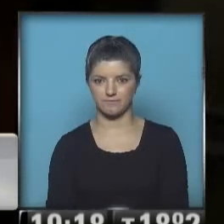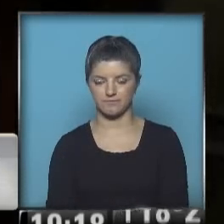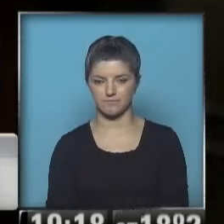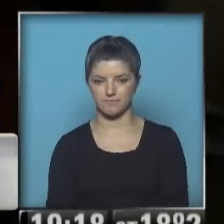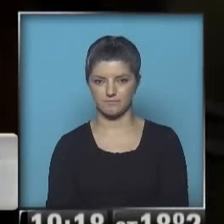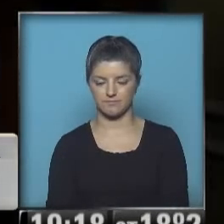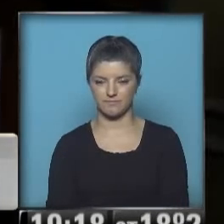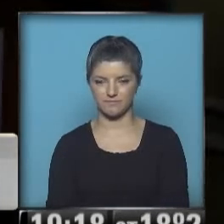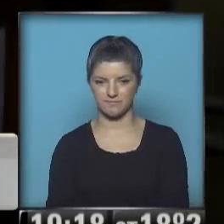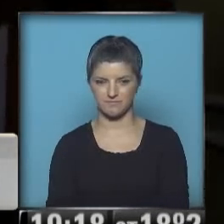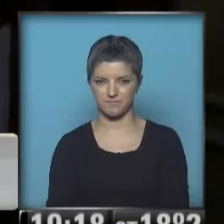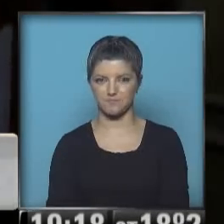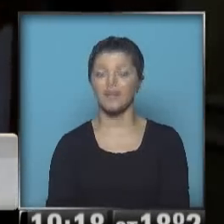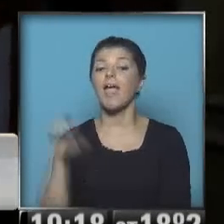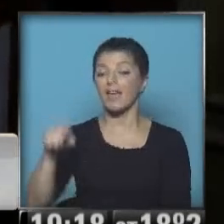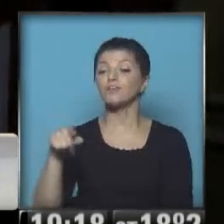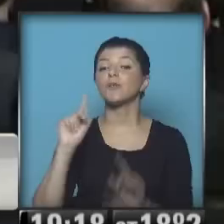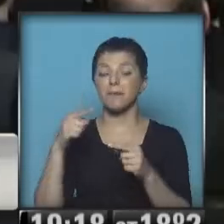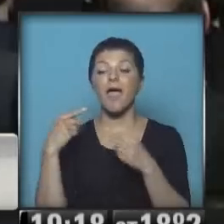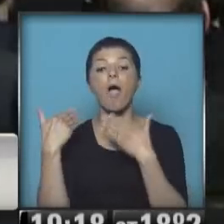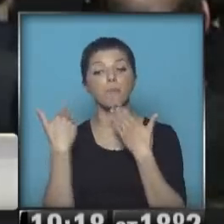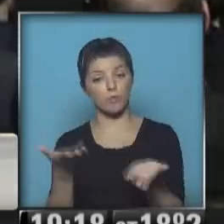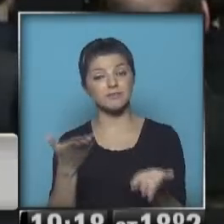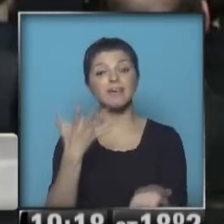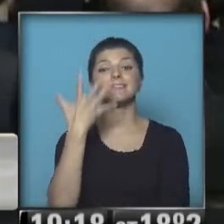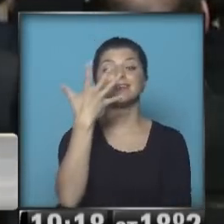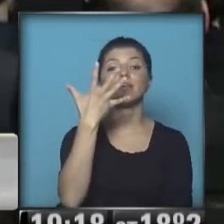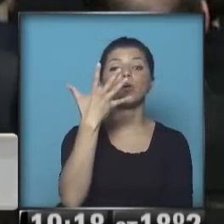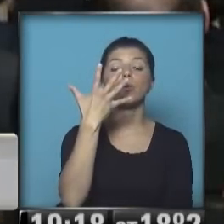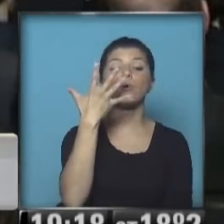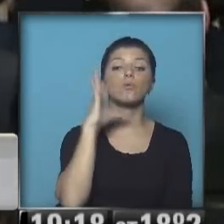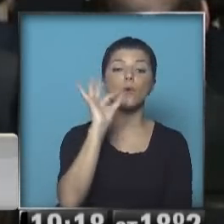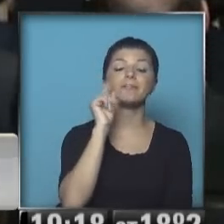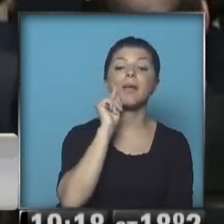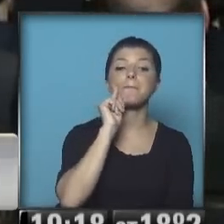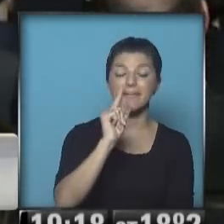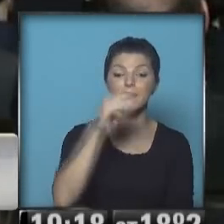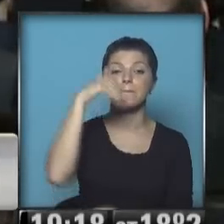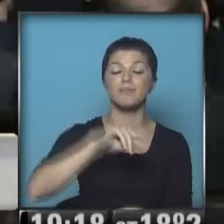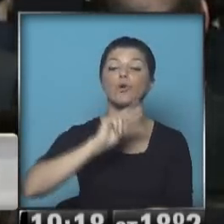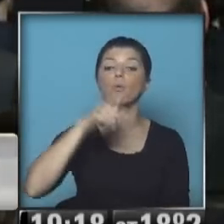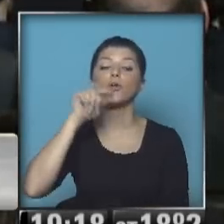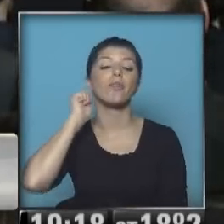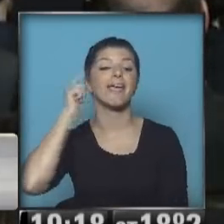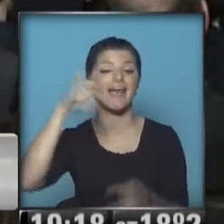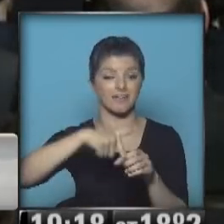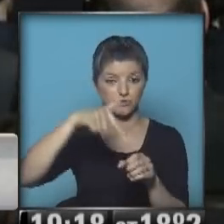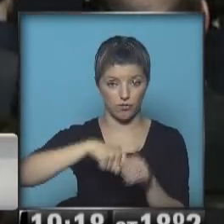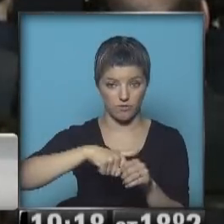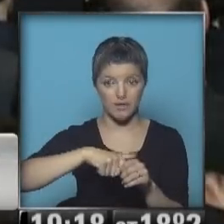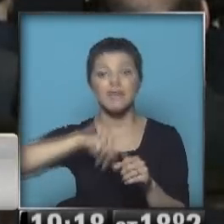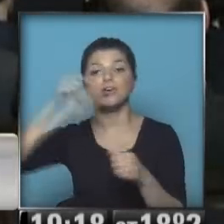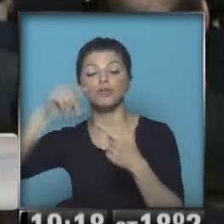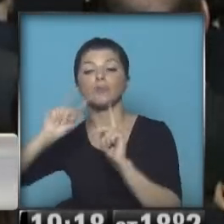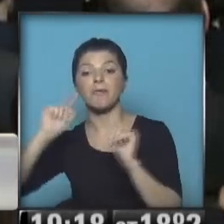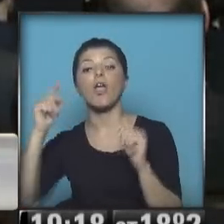Que entre otras cosas va a permitir ahorrar 50.000 metros cúbicos de gasoil y 130.000 toneladas de fuloil por año que consumen en las